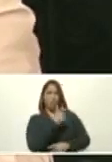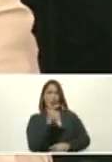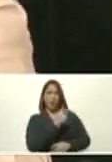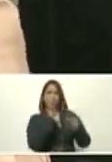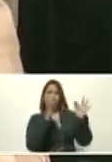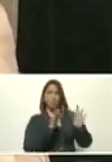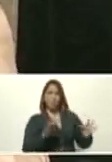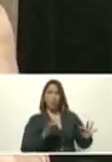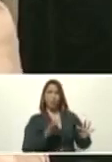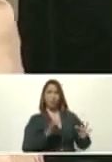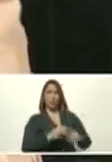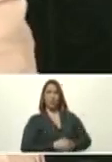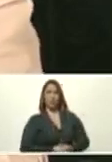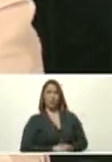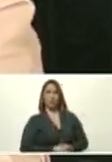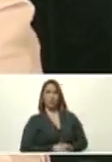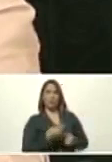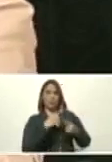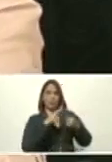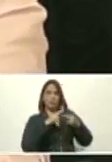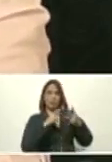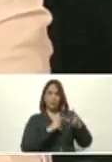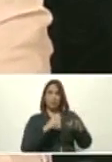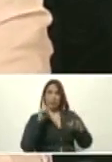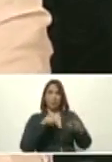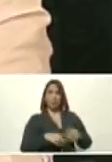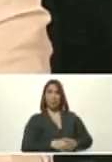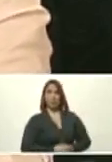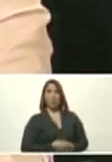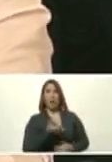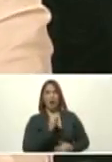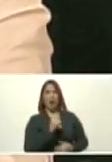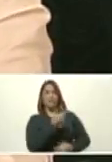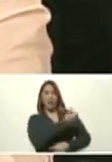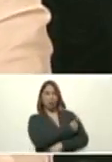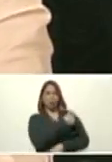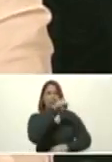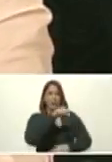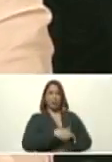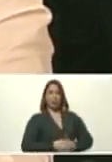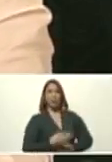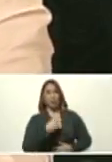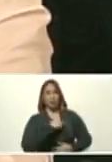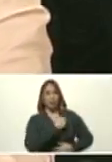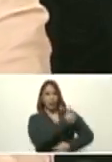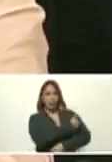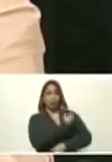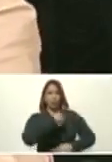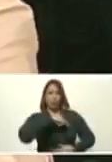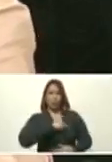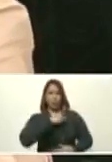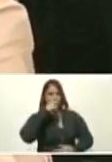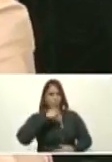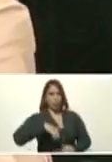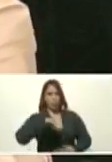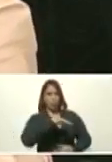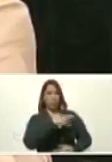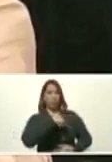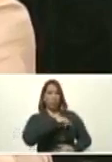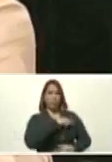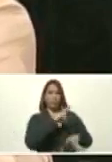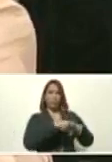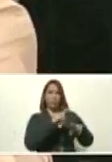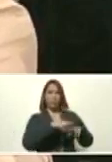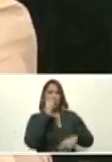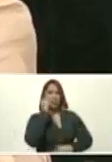los mecanismos, los recursos, y están las vacunas aquí. Y estamos vacunando a nuestro pueblo, a nuestros niños,